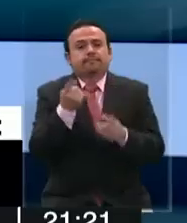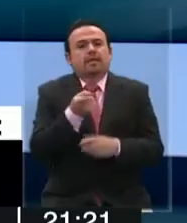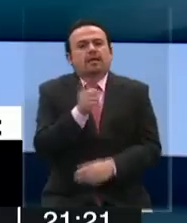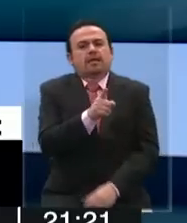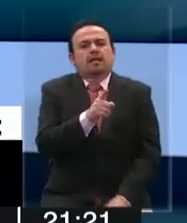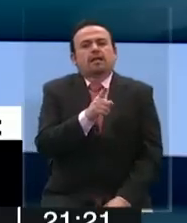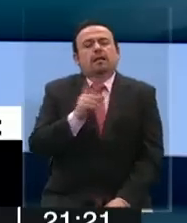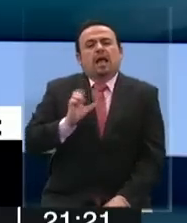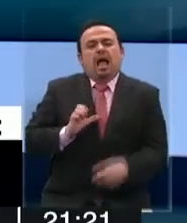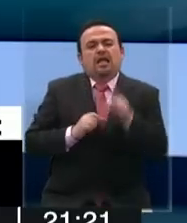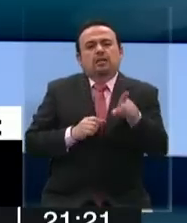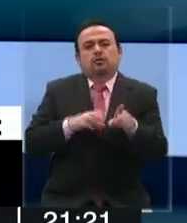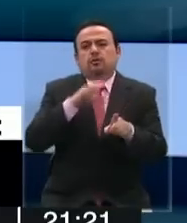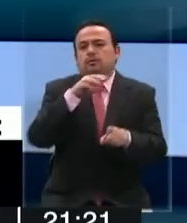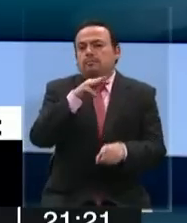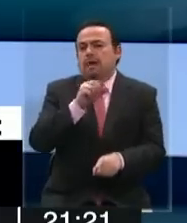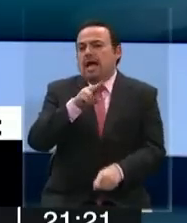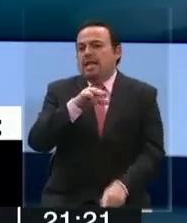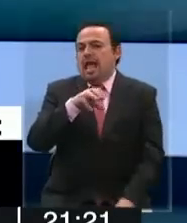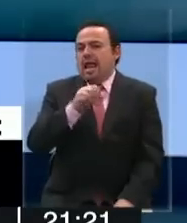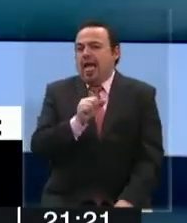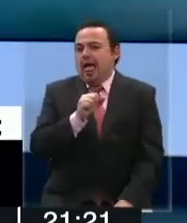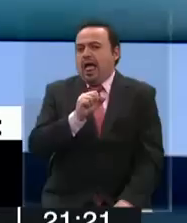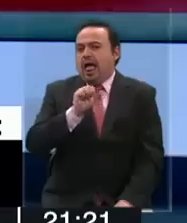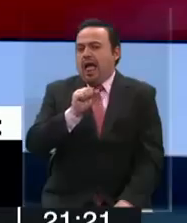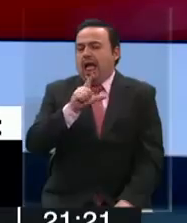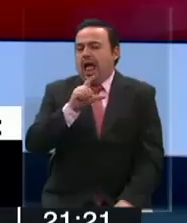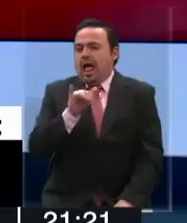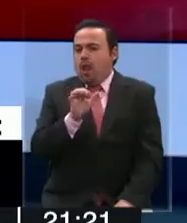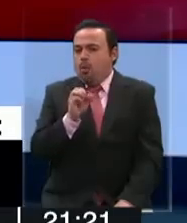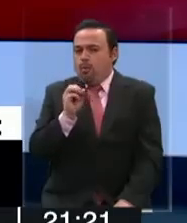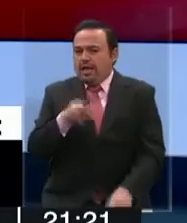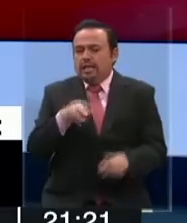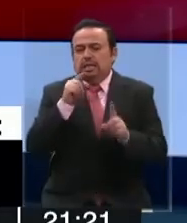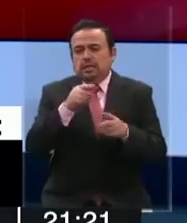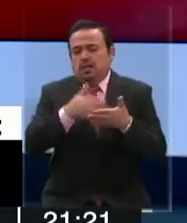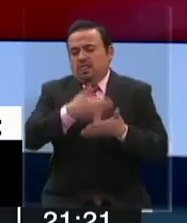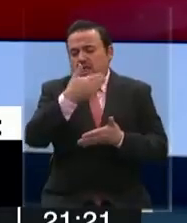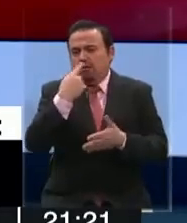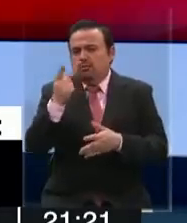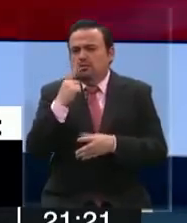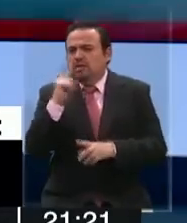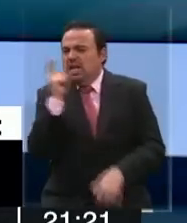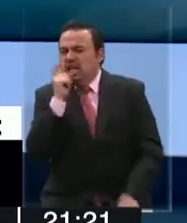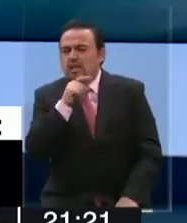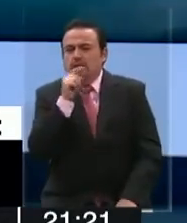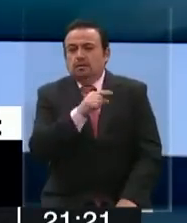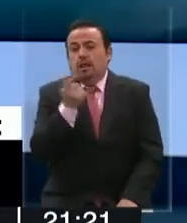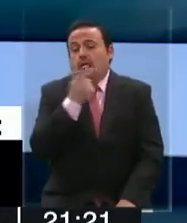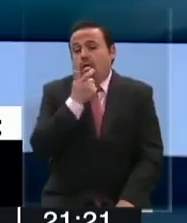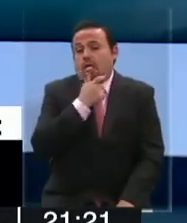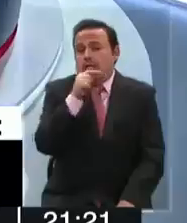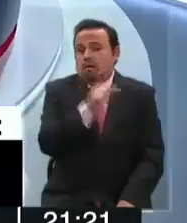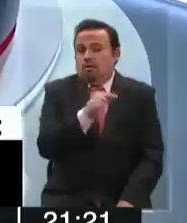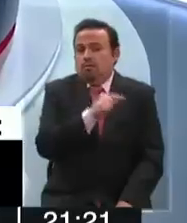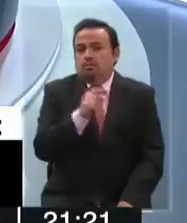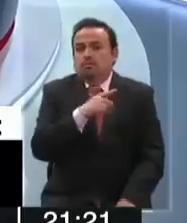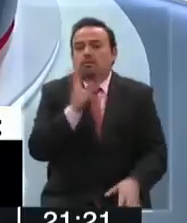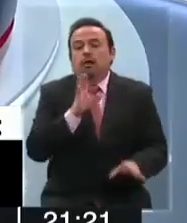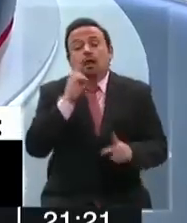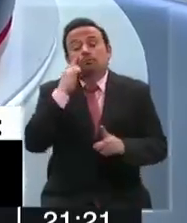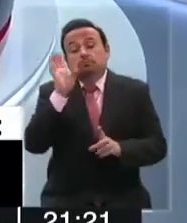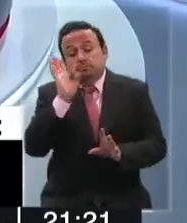elwin y las declaraciones que ha sacado Incluso hoy en una columna en un diario de circulación nacional donde se ríe respecto a las supuestas